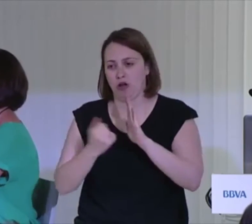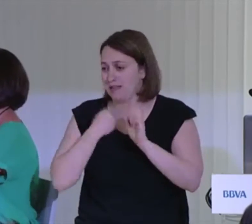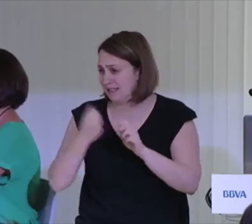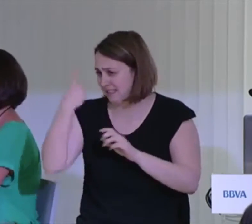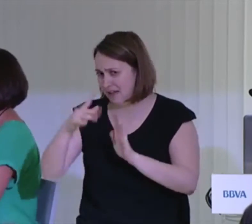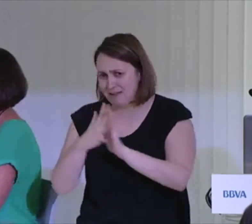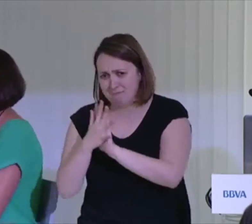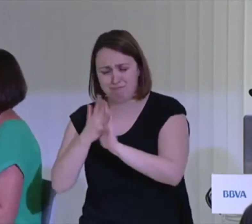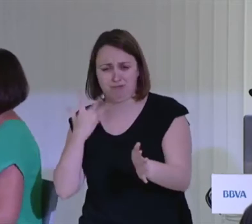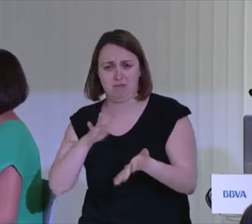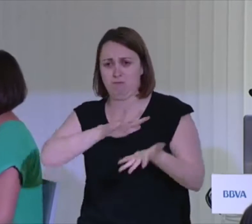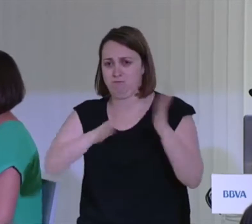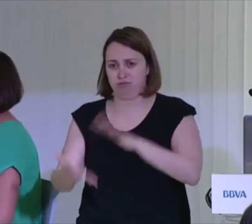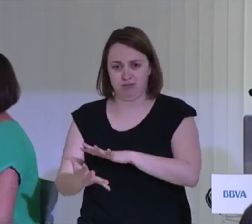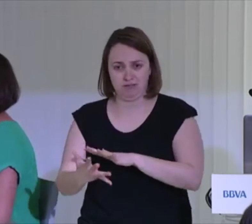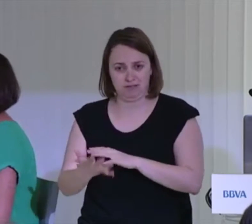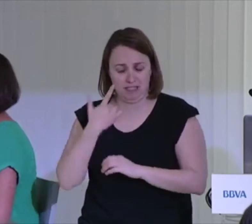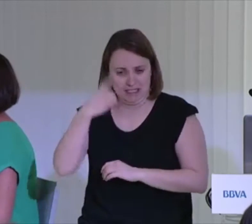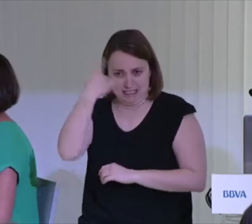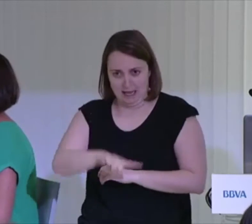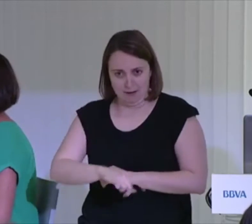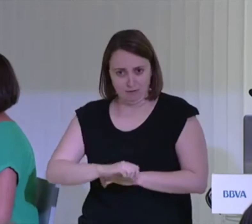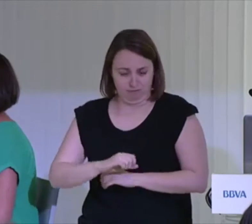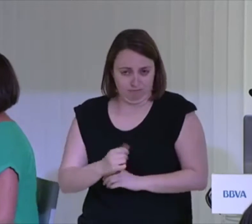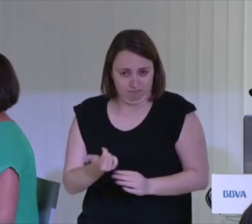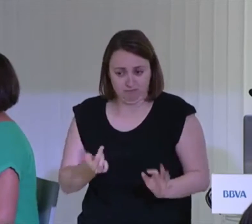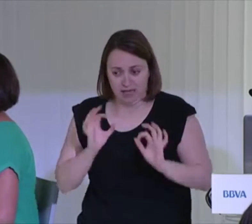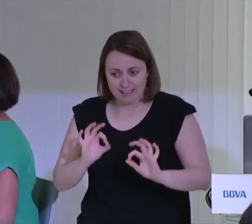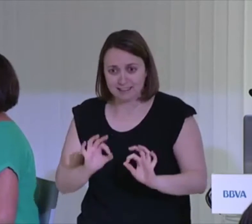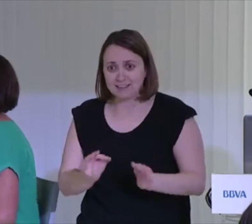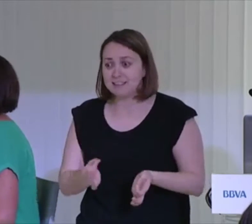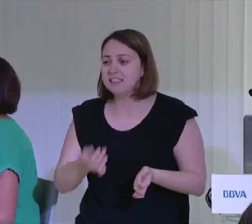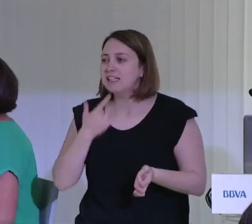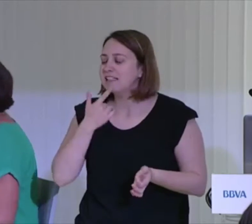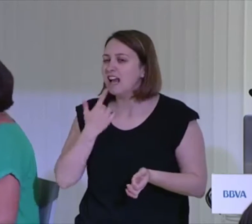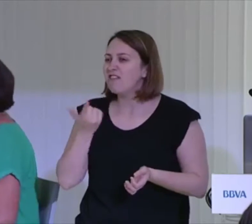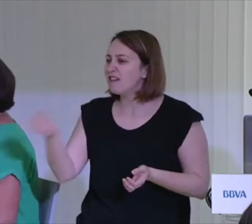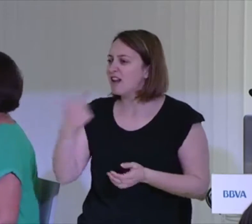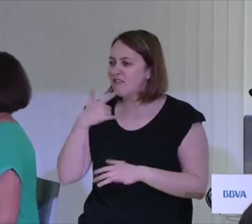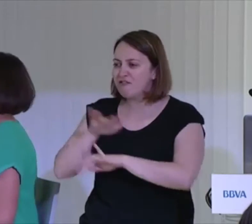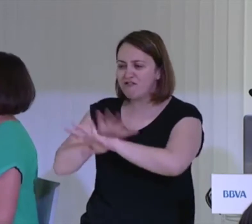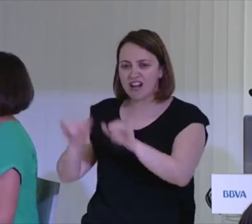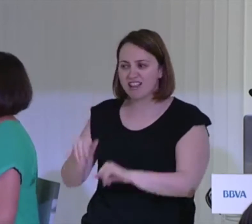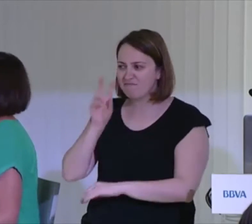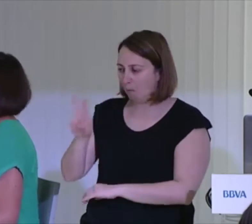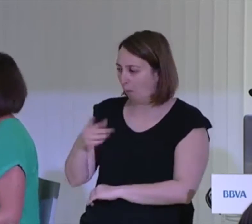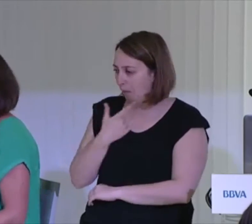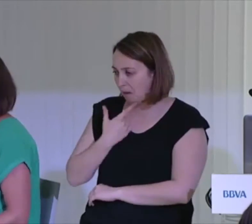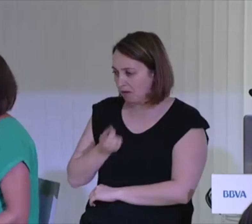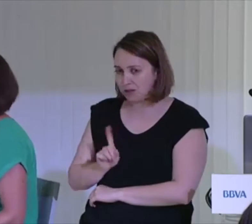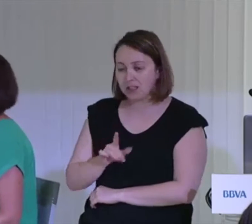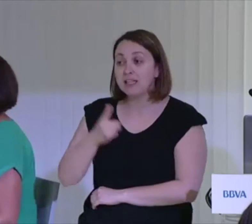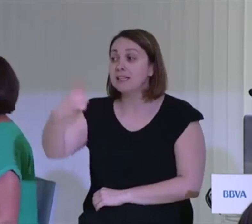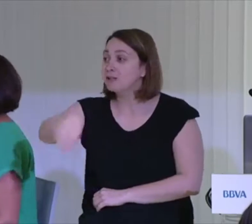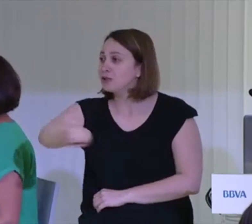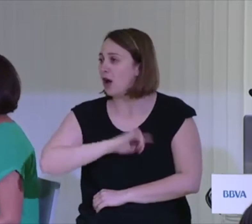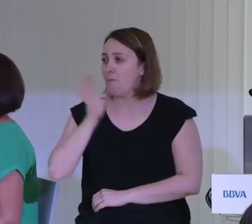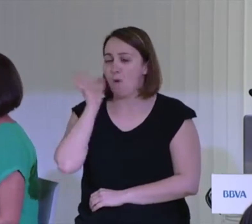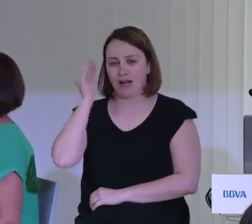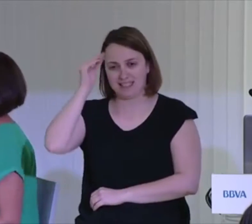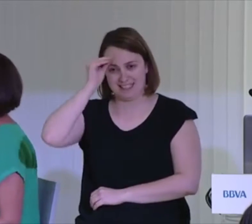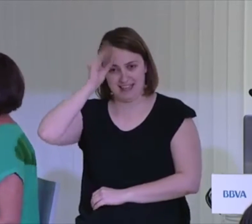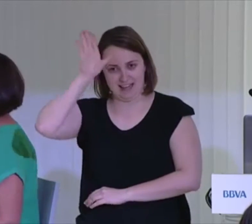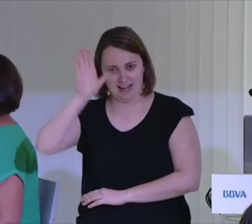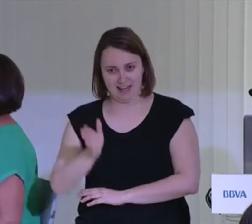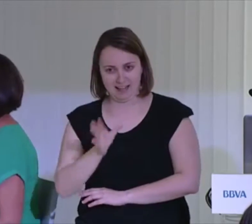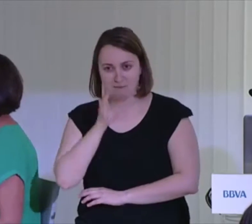que es rápido, que es canalla, pues al final no es gente feliz? Pues igual las mujeres somos muy inteligentes y es que no